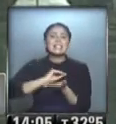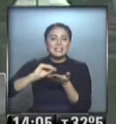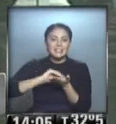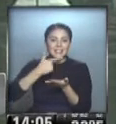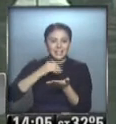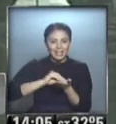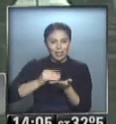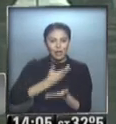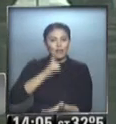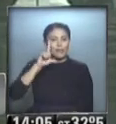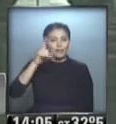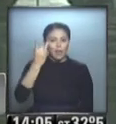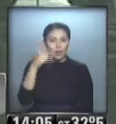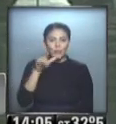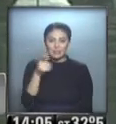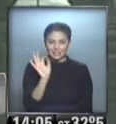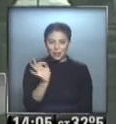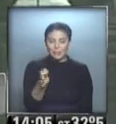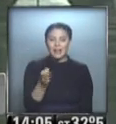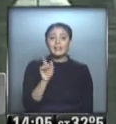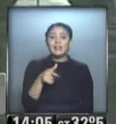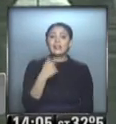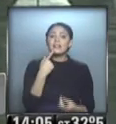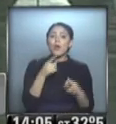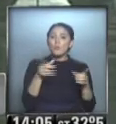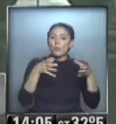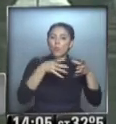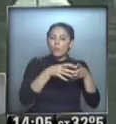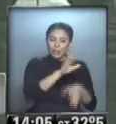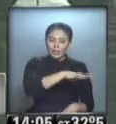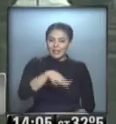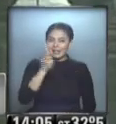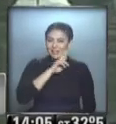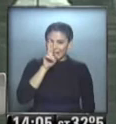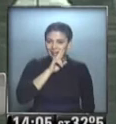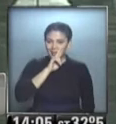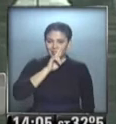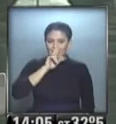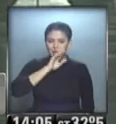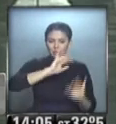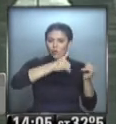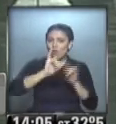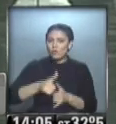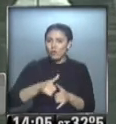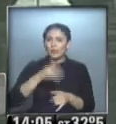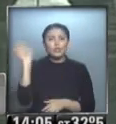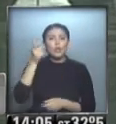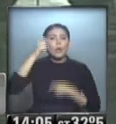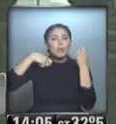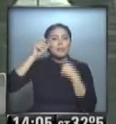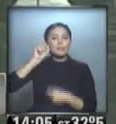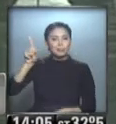deja mentir, precisamente un ballet de niñas, mujeres y jóvenes